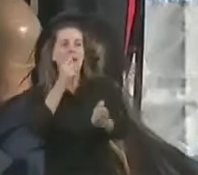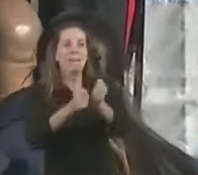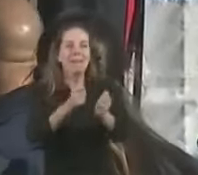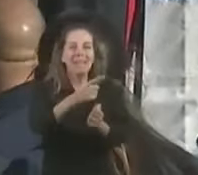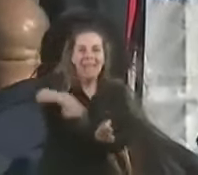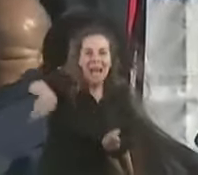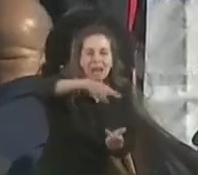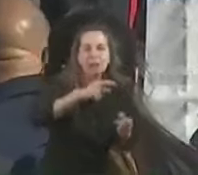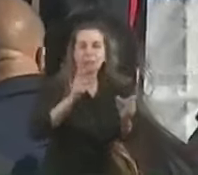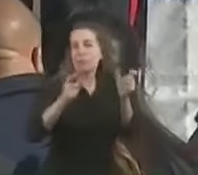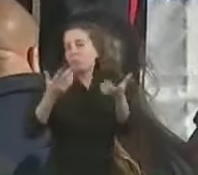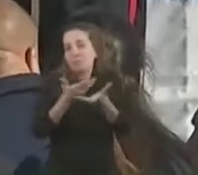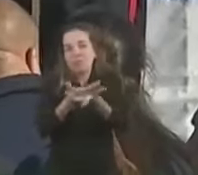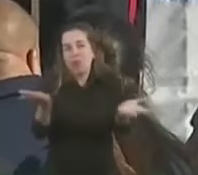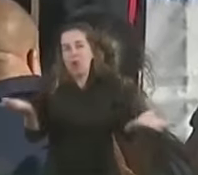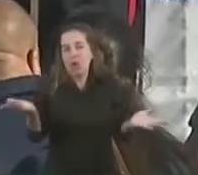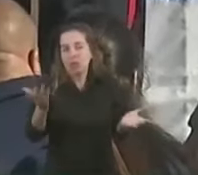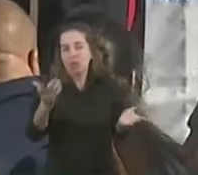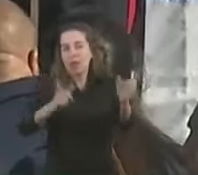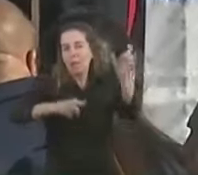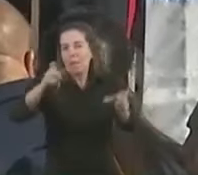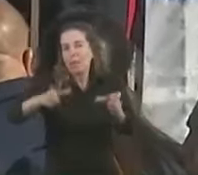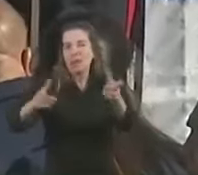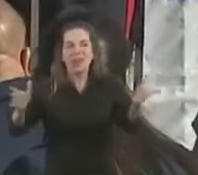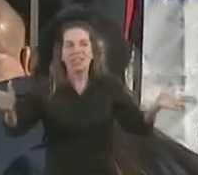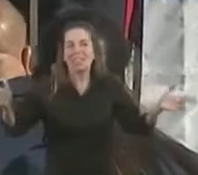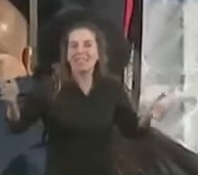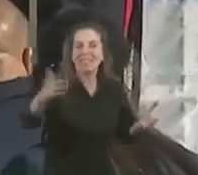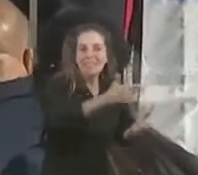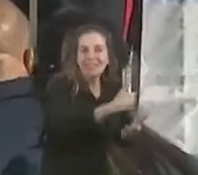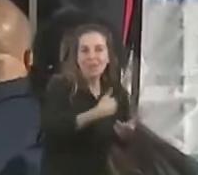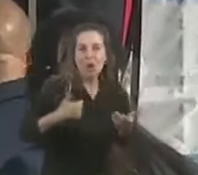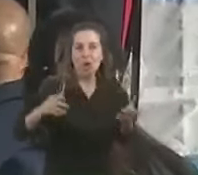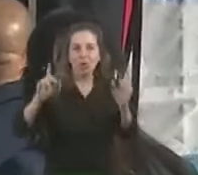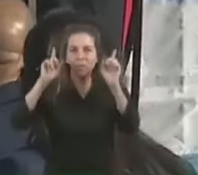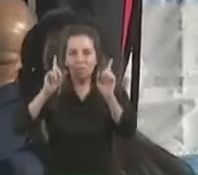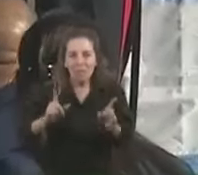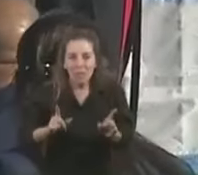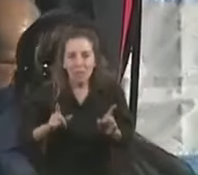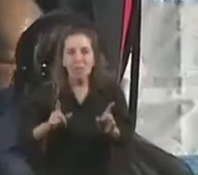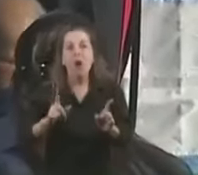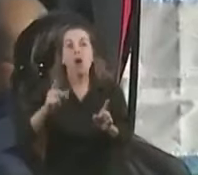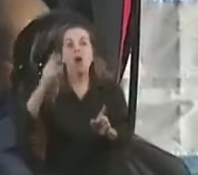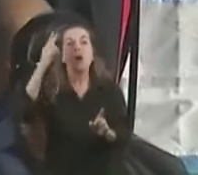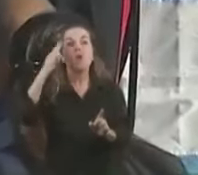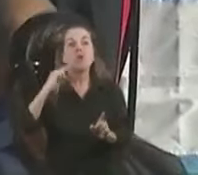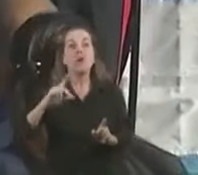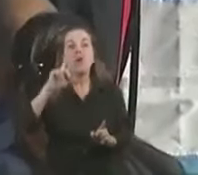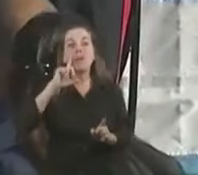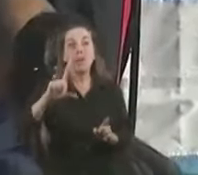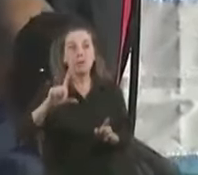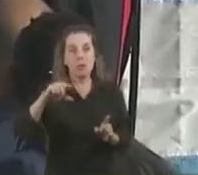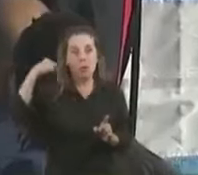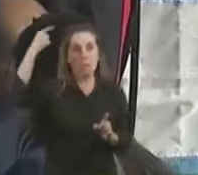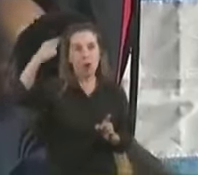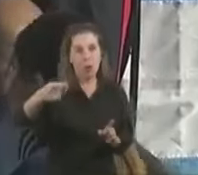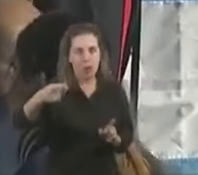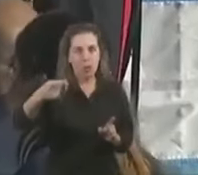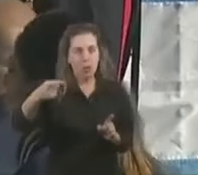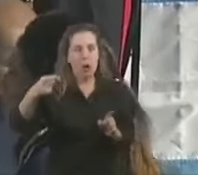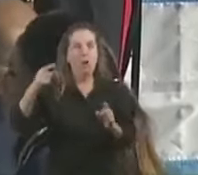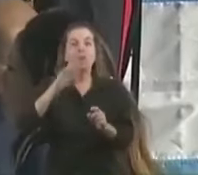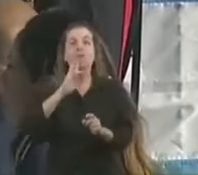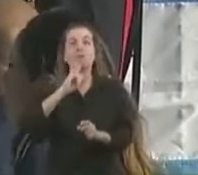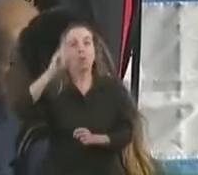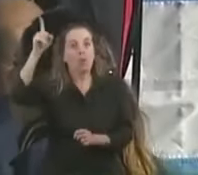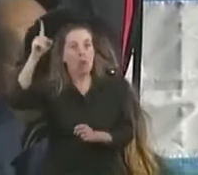trabajadores y, por supuesto, a toda la ciudadanía argentina, a que nos encontremos la noche del próximo 9 de julio en Tucumán para firmar el Pacto